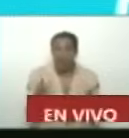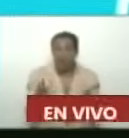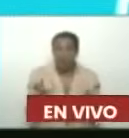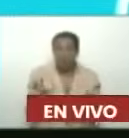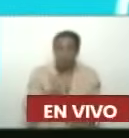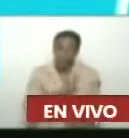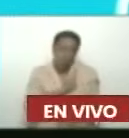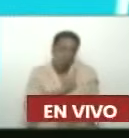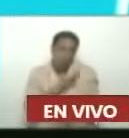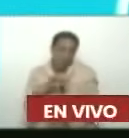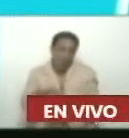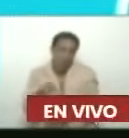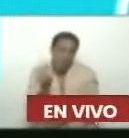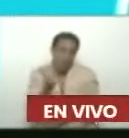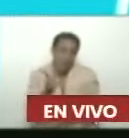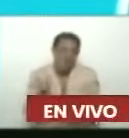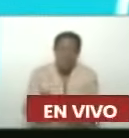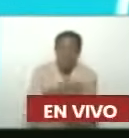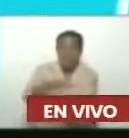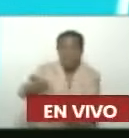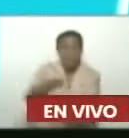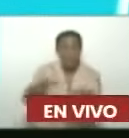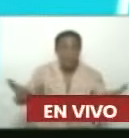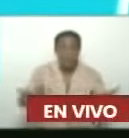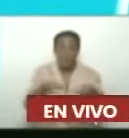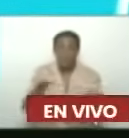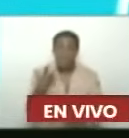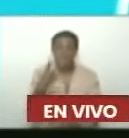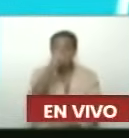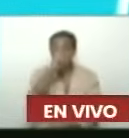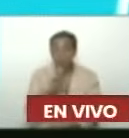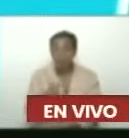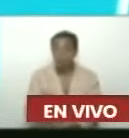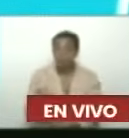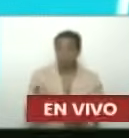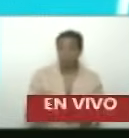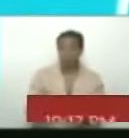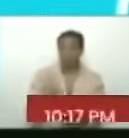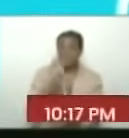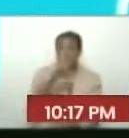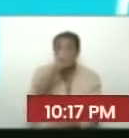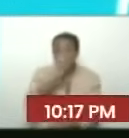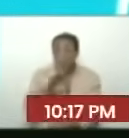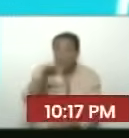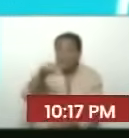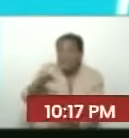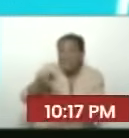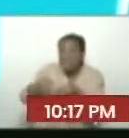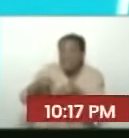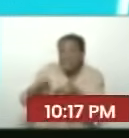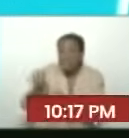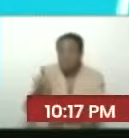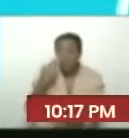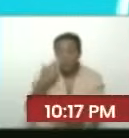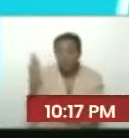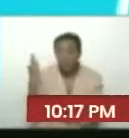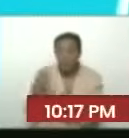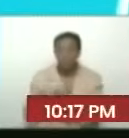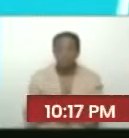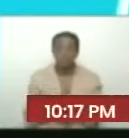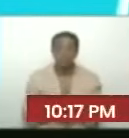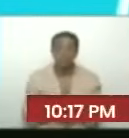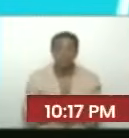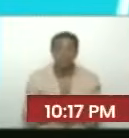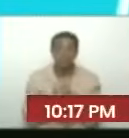tenemos nuestro Maradona y nuestro Messi de la música ya con 5 años. 5 añitos. Vamos a